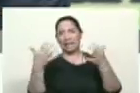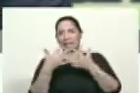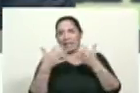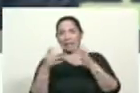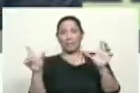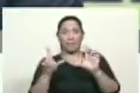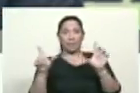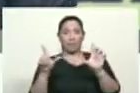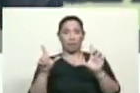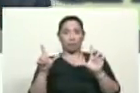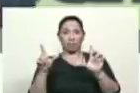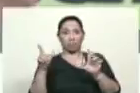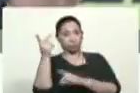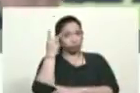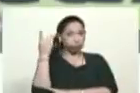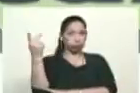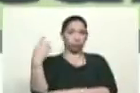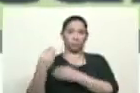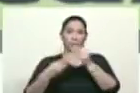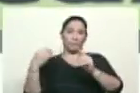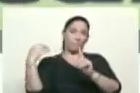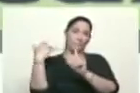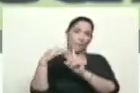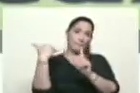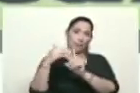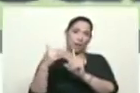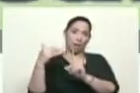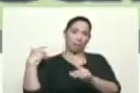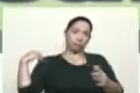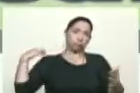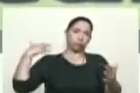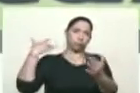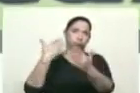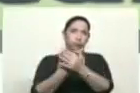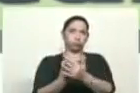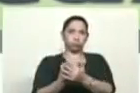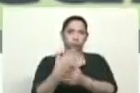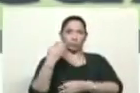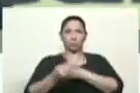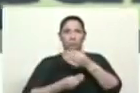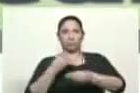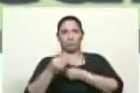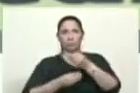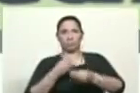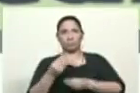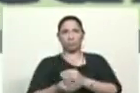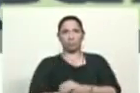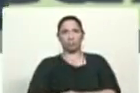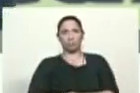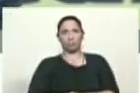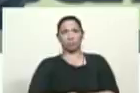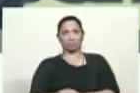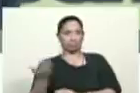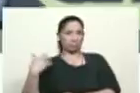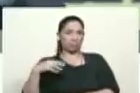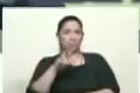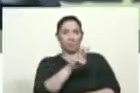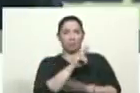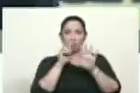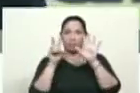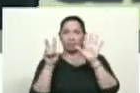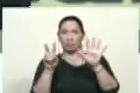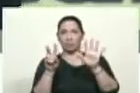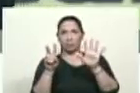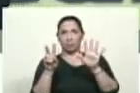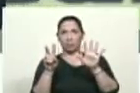mediática psicológica que nos han aplicado viene desde aquella, y que nos están aplicando todavía, viene desde esa época, cuando, entre